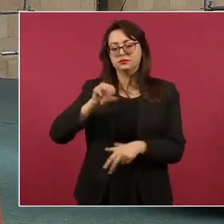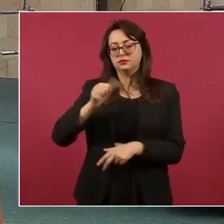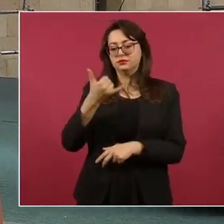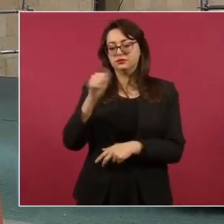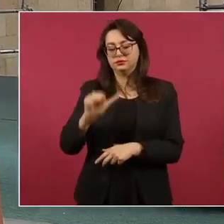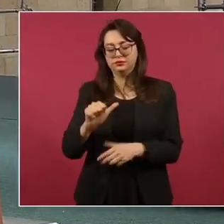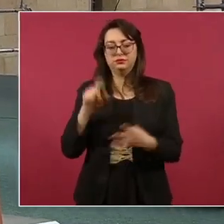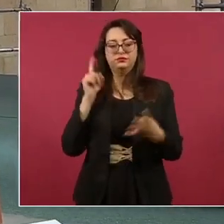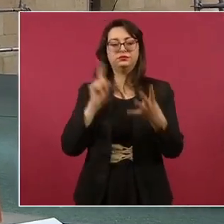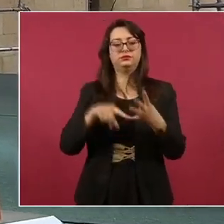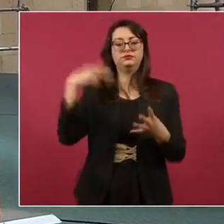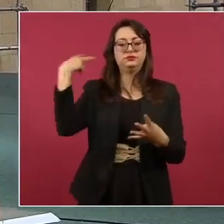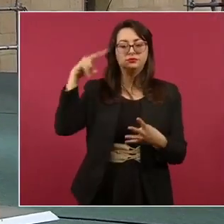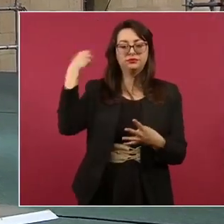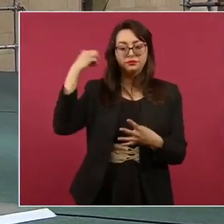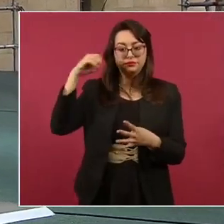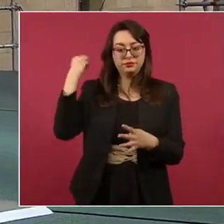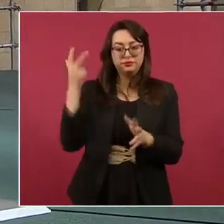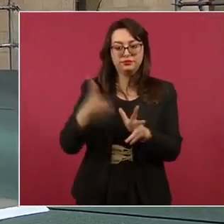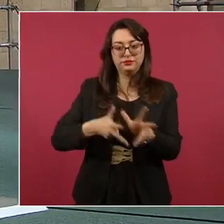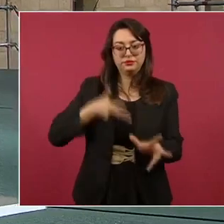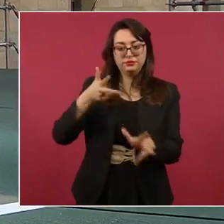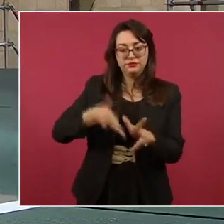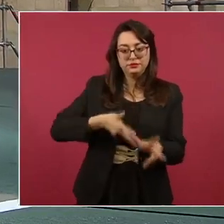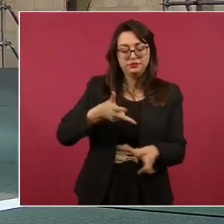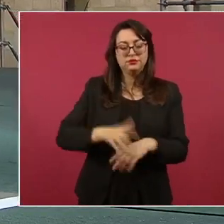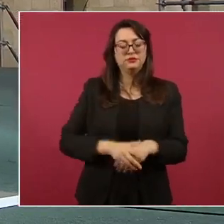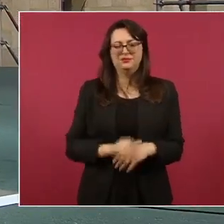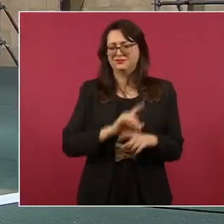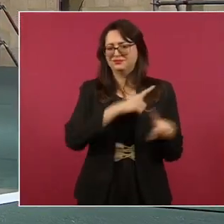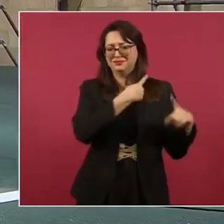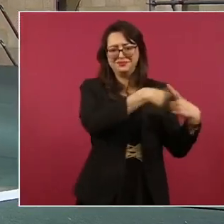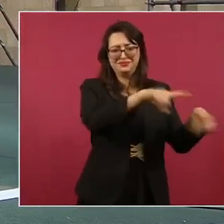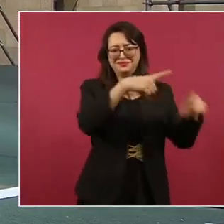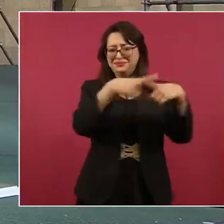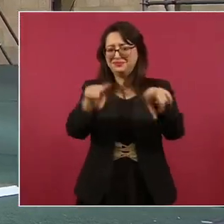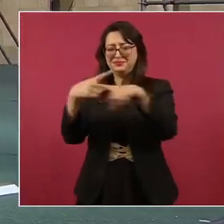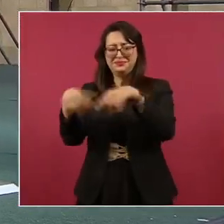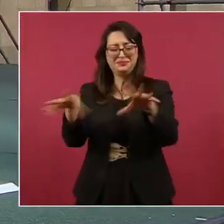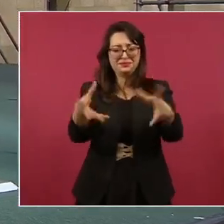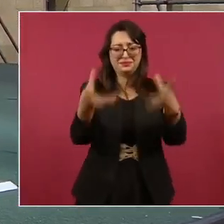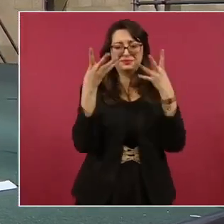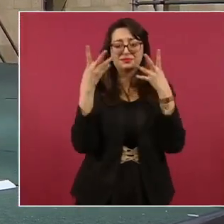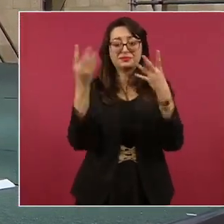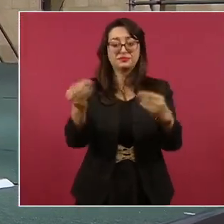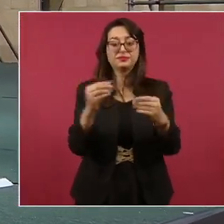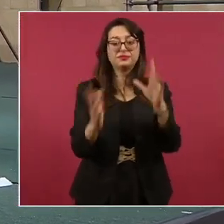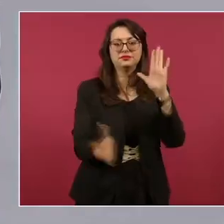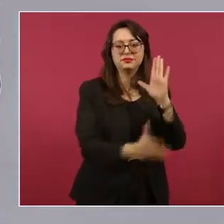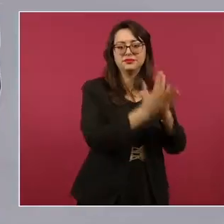y muchas obras, muchas. ¿Qué está pasando?